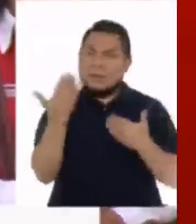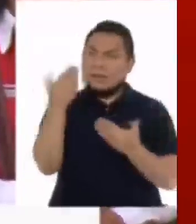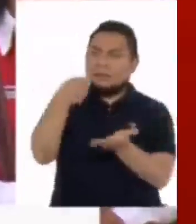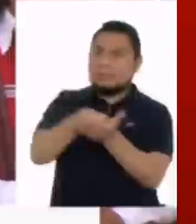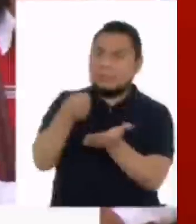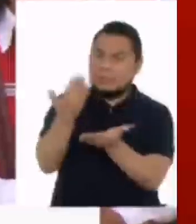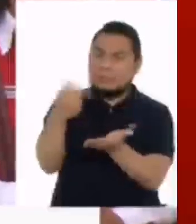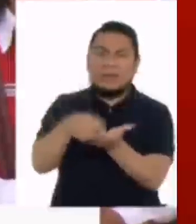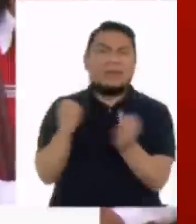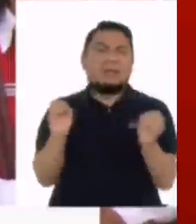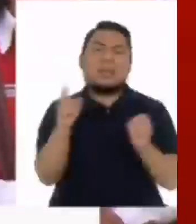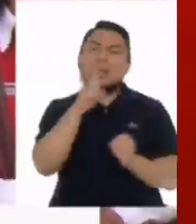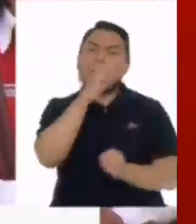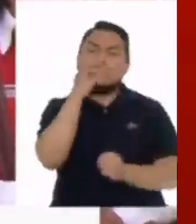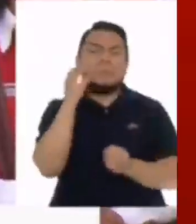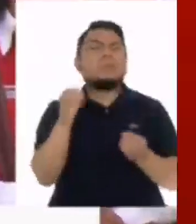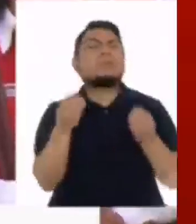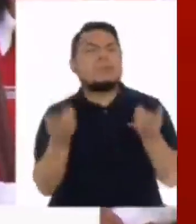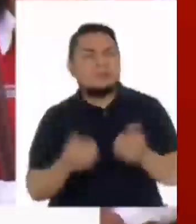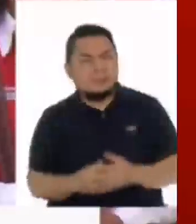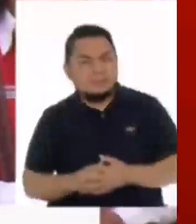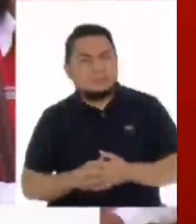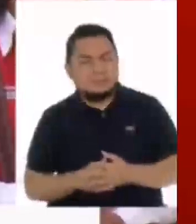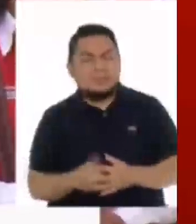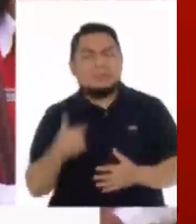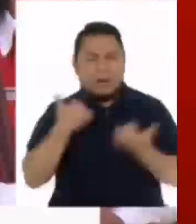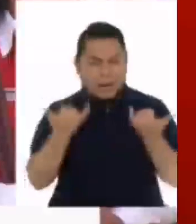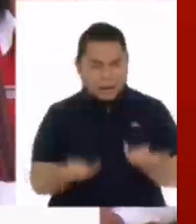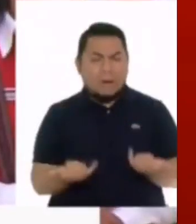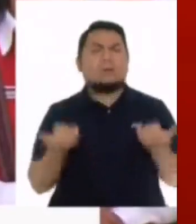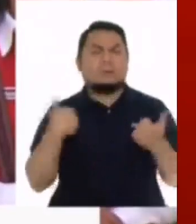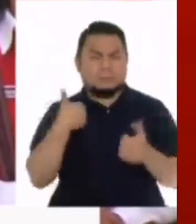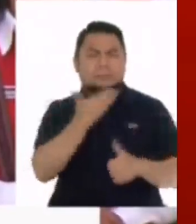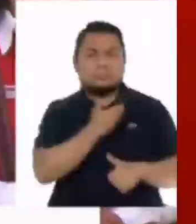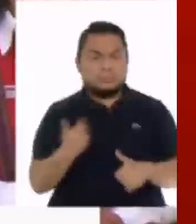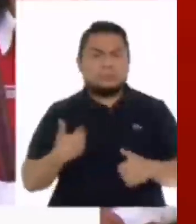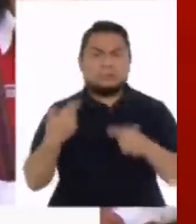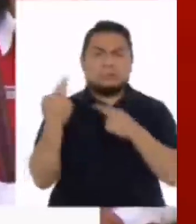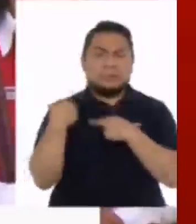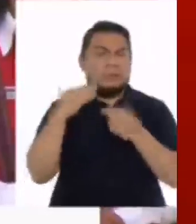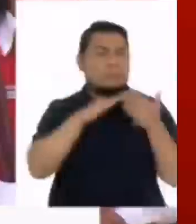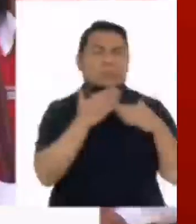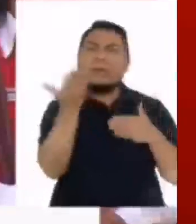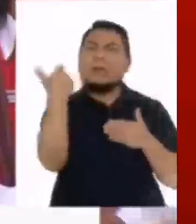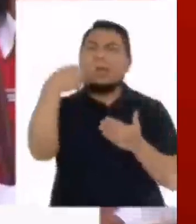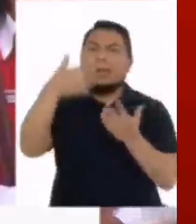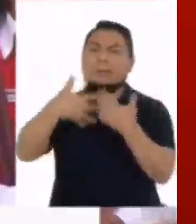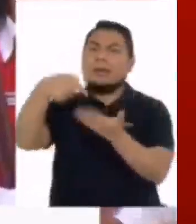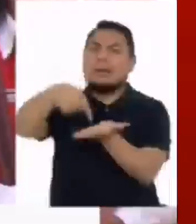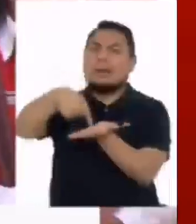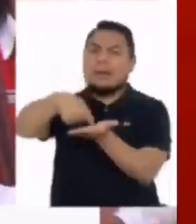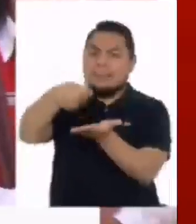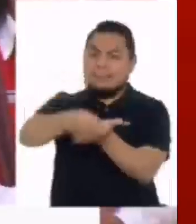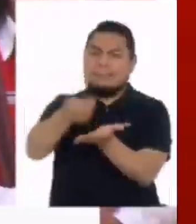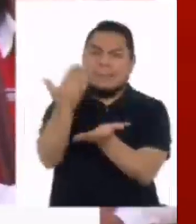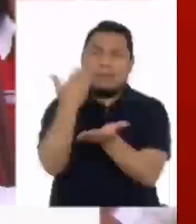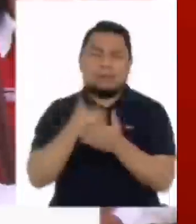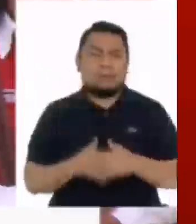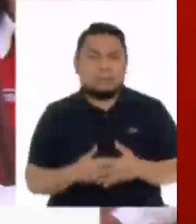cobrarlas? Lo haremos realidad esta tarea por encargo del pueblo. Por